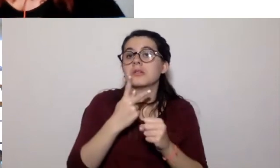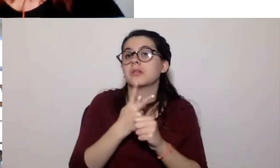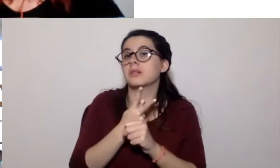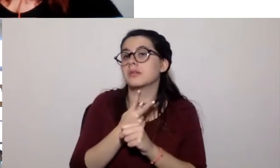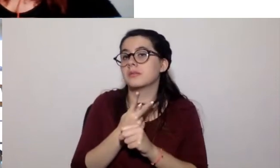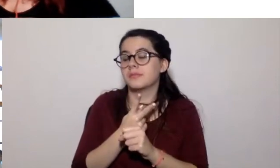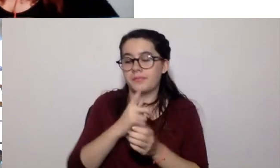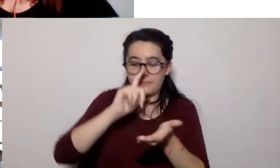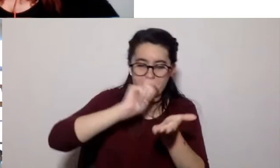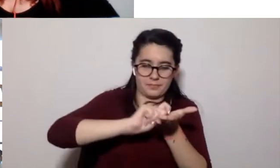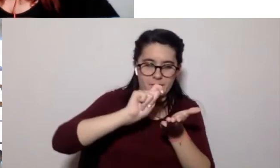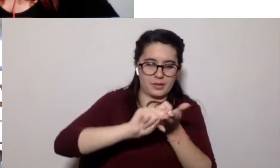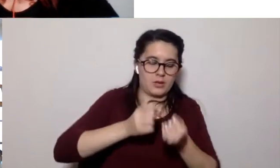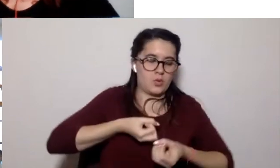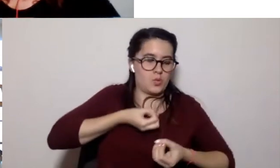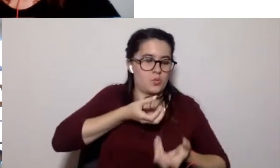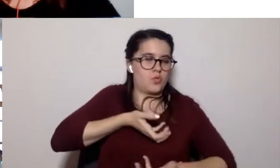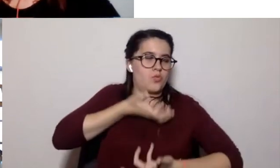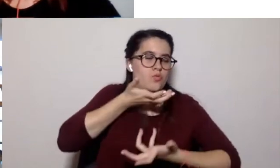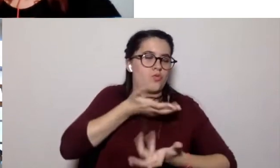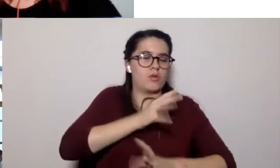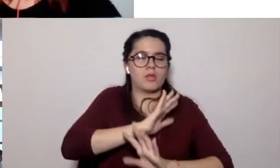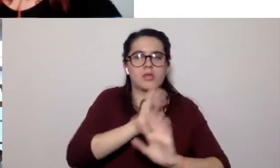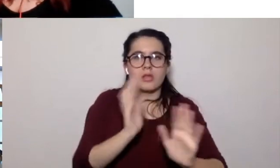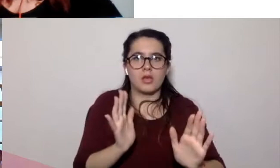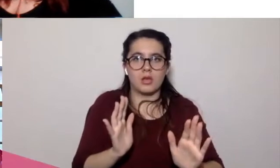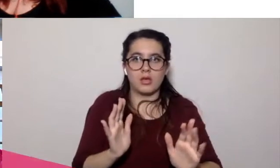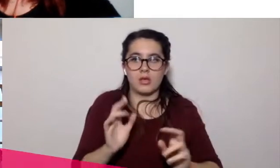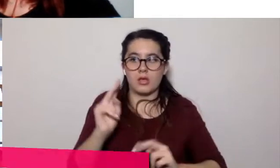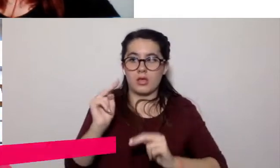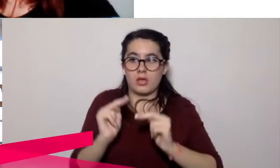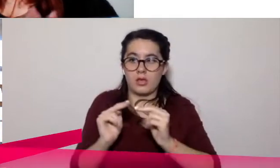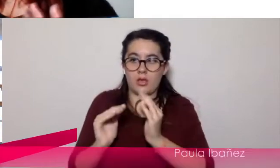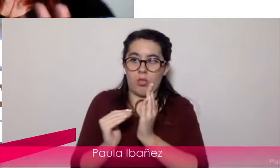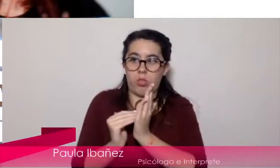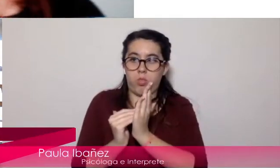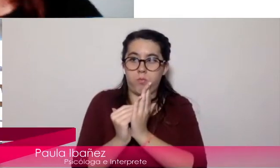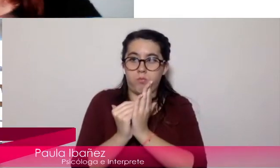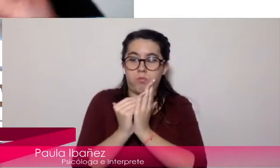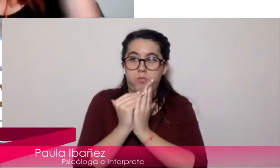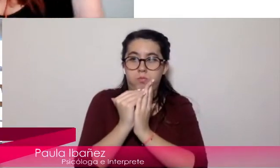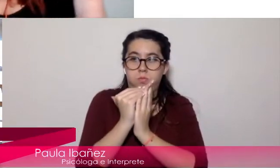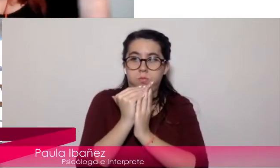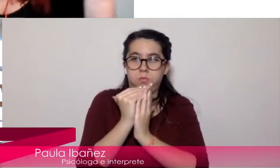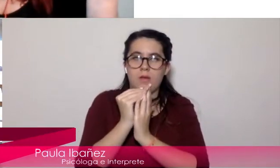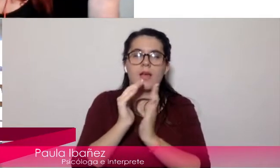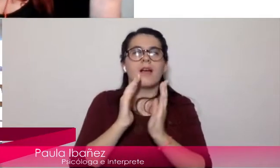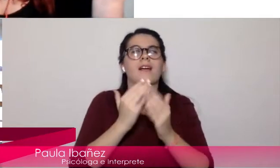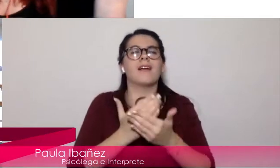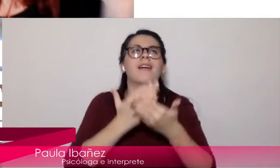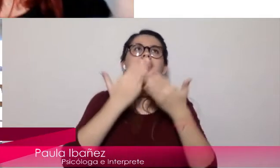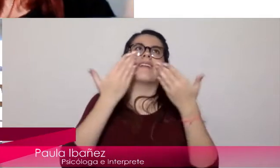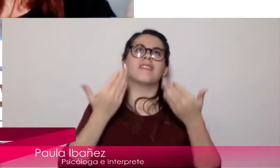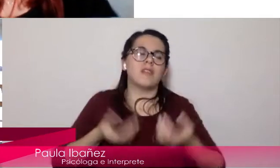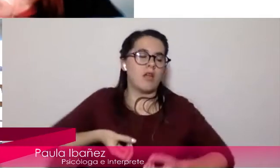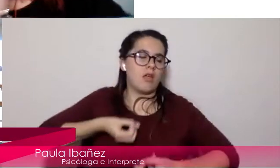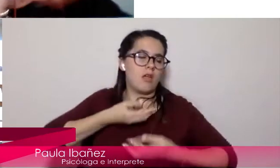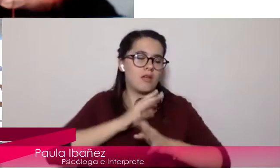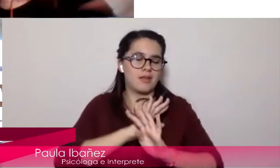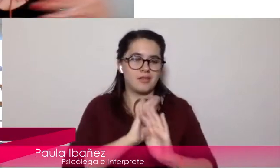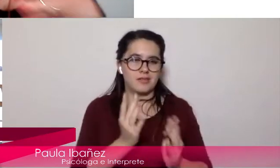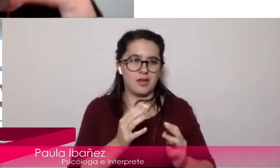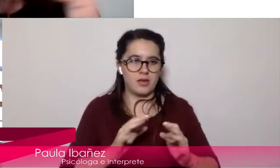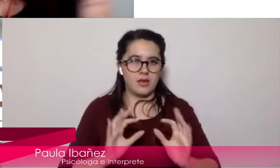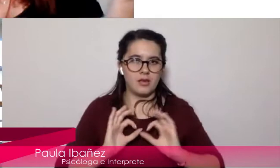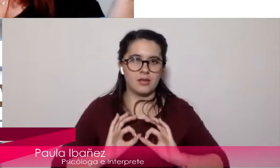te desahogaste y estabas con un nivel top y de repente, bueno, ya te sientes mejor, sí lo sacaste y por alguna razón tomas